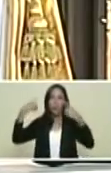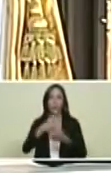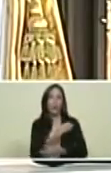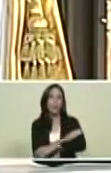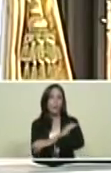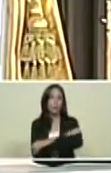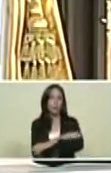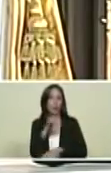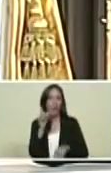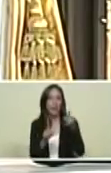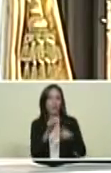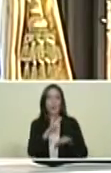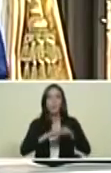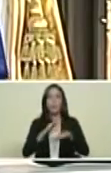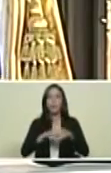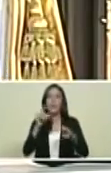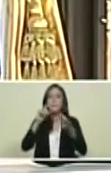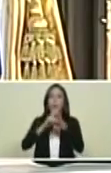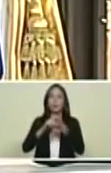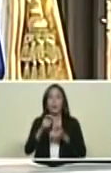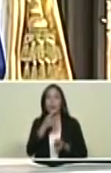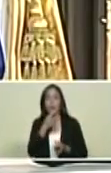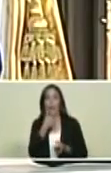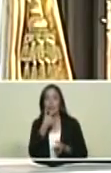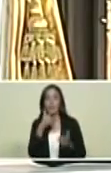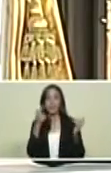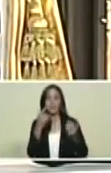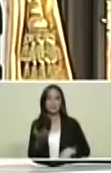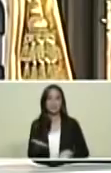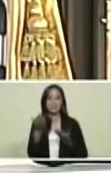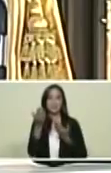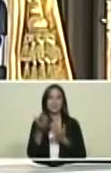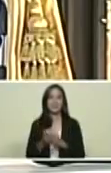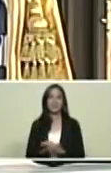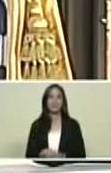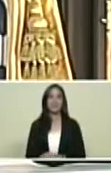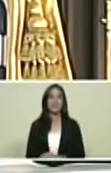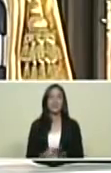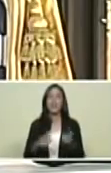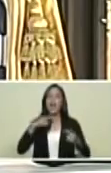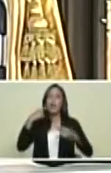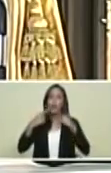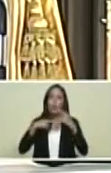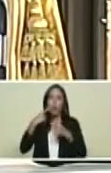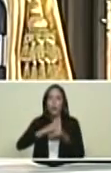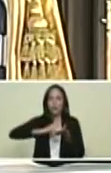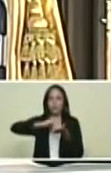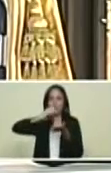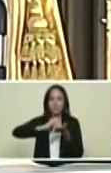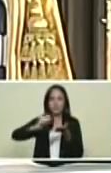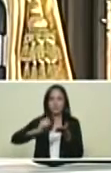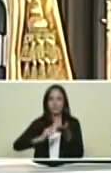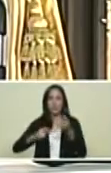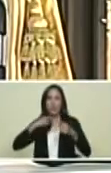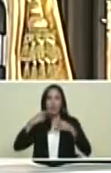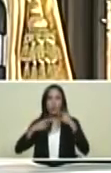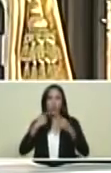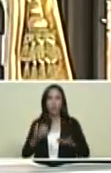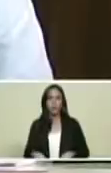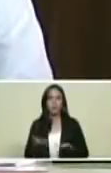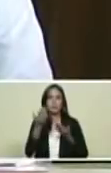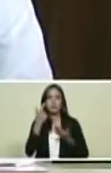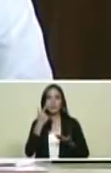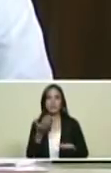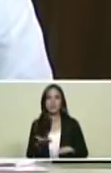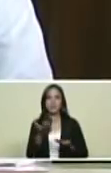escuálidos. Están como locos. Aquí están los colores, lápices de color. Colored pencils.